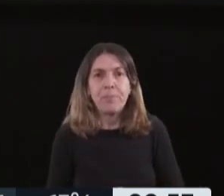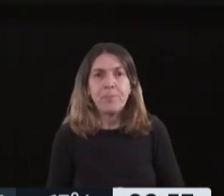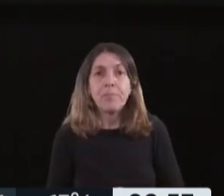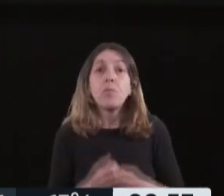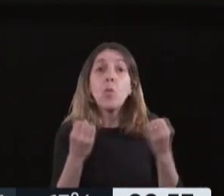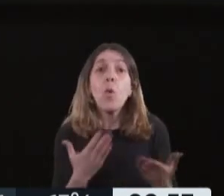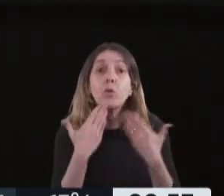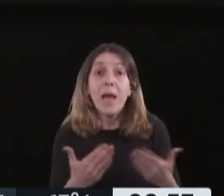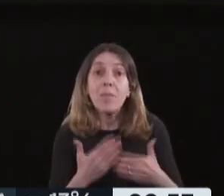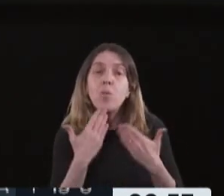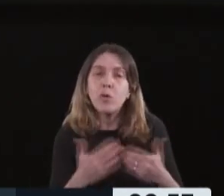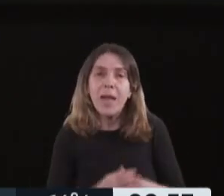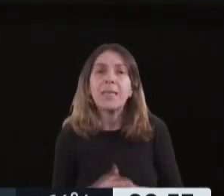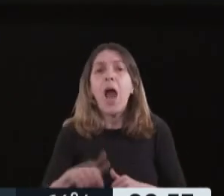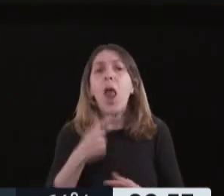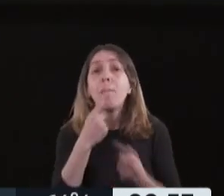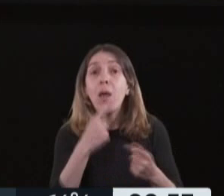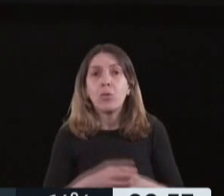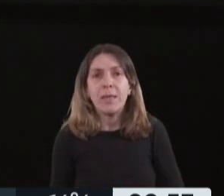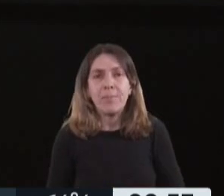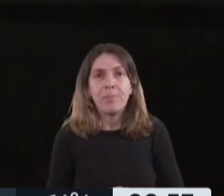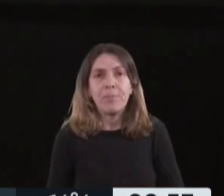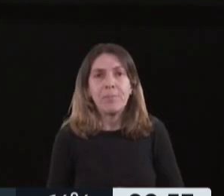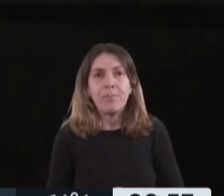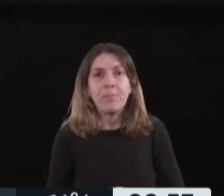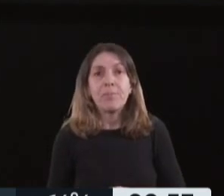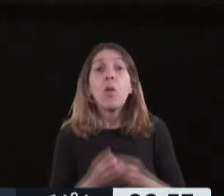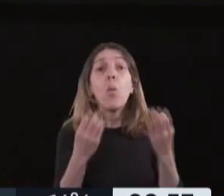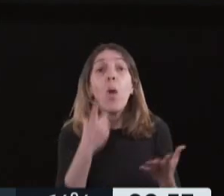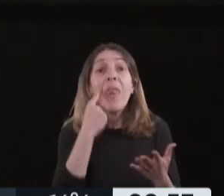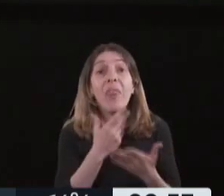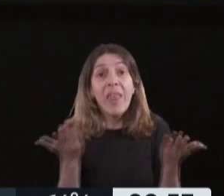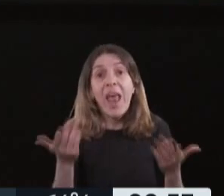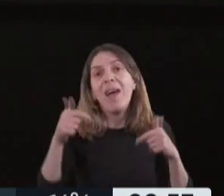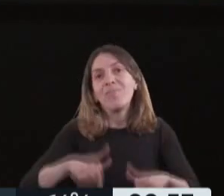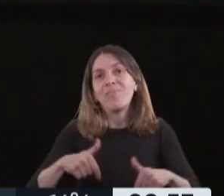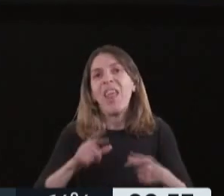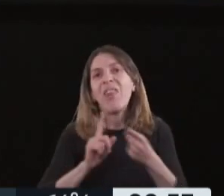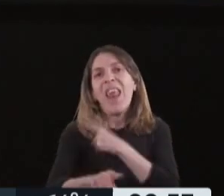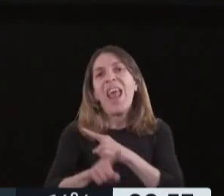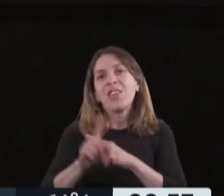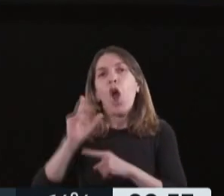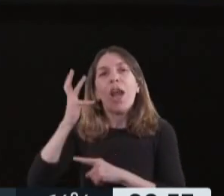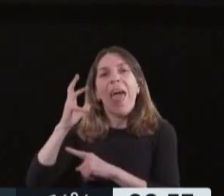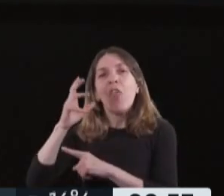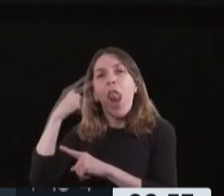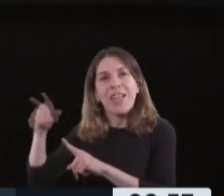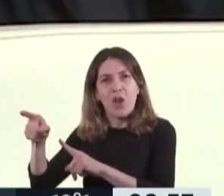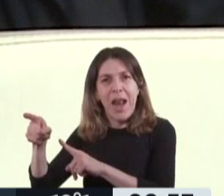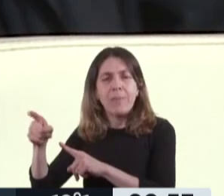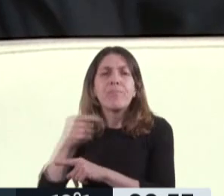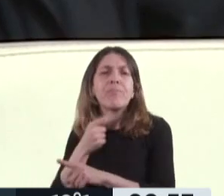bueno muchas gracias vamos a las preguntas entonces que tal buen día estamos en vivo para radio nacional quería